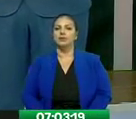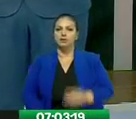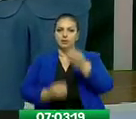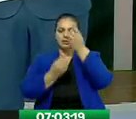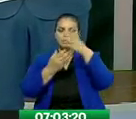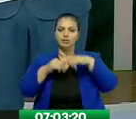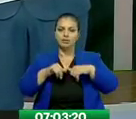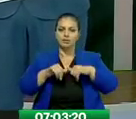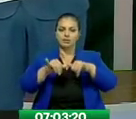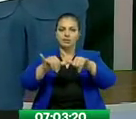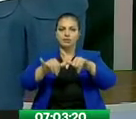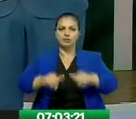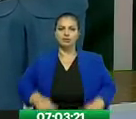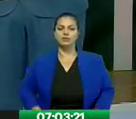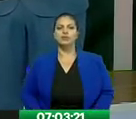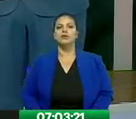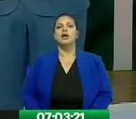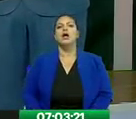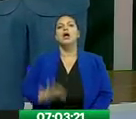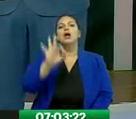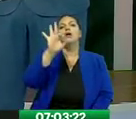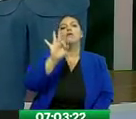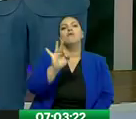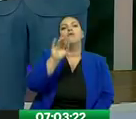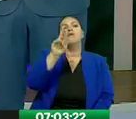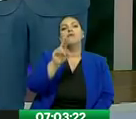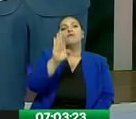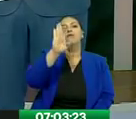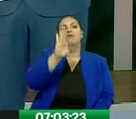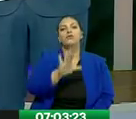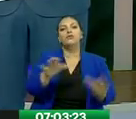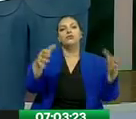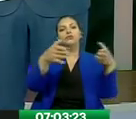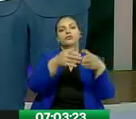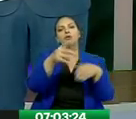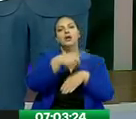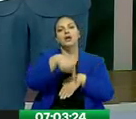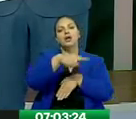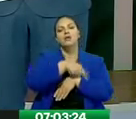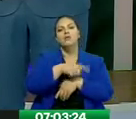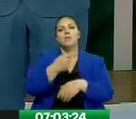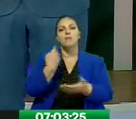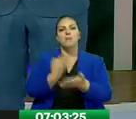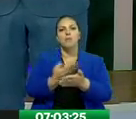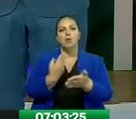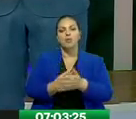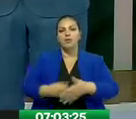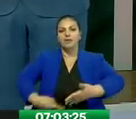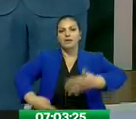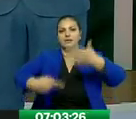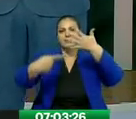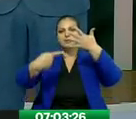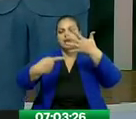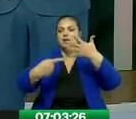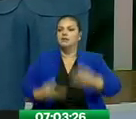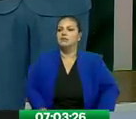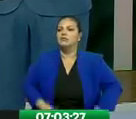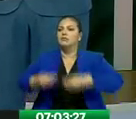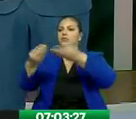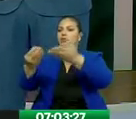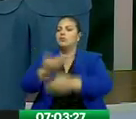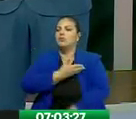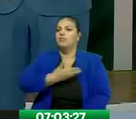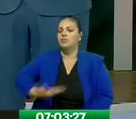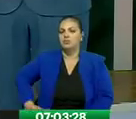para contarles que el FUT entregó 6 puntos de propuestas al presidente de la República, Lenín Moreno. Entre ellos, se plantea definir